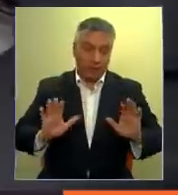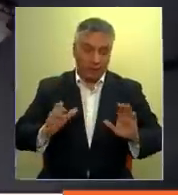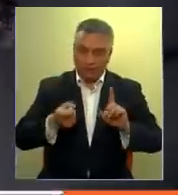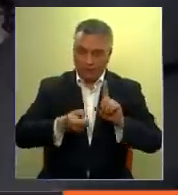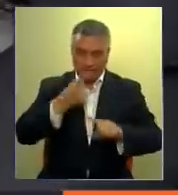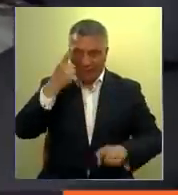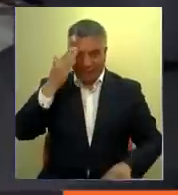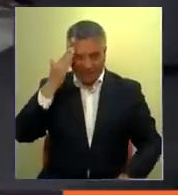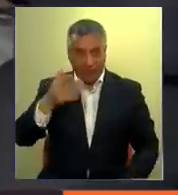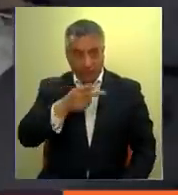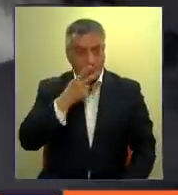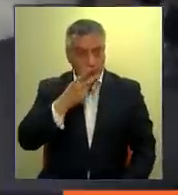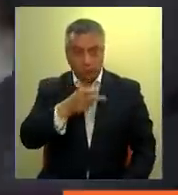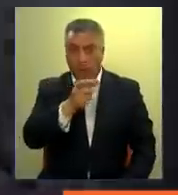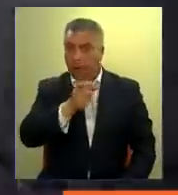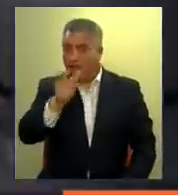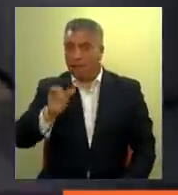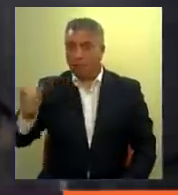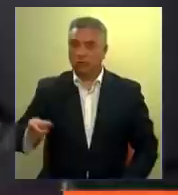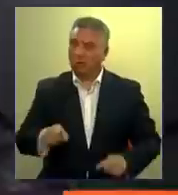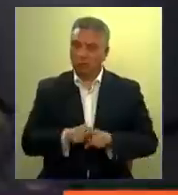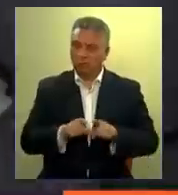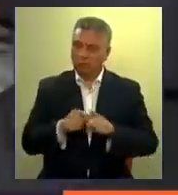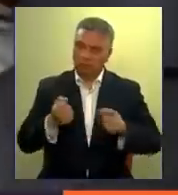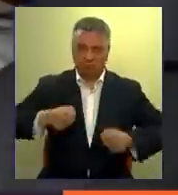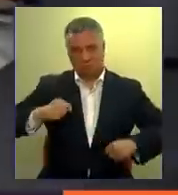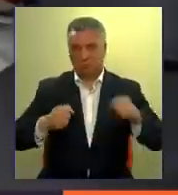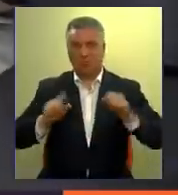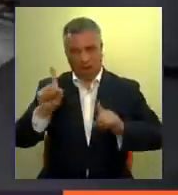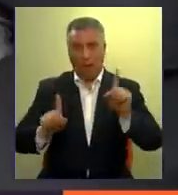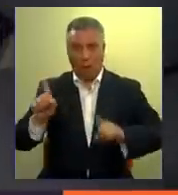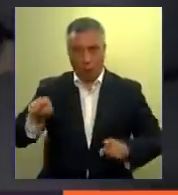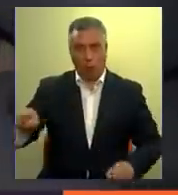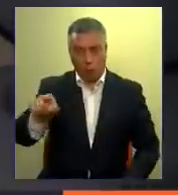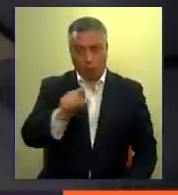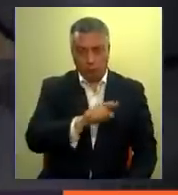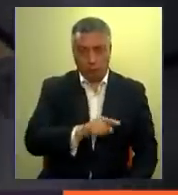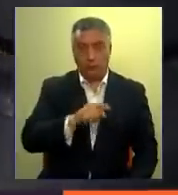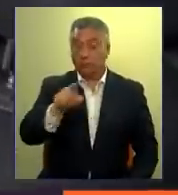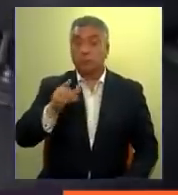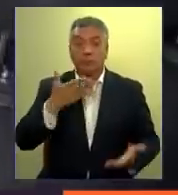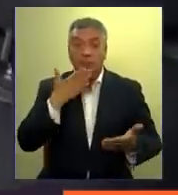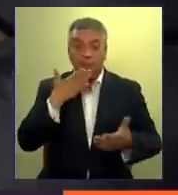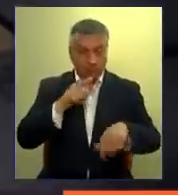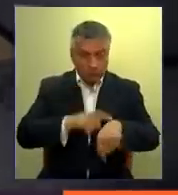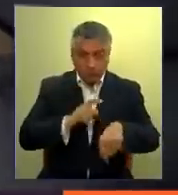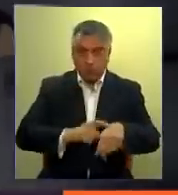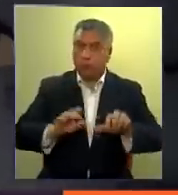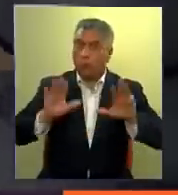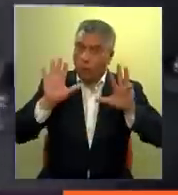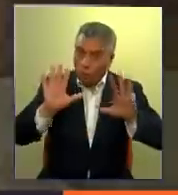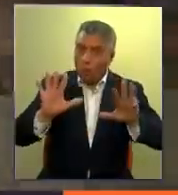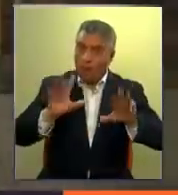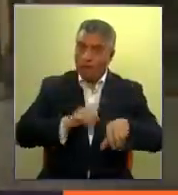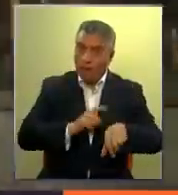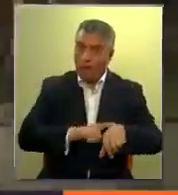y como usted ve, la gente no lo respeta mucho y mucha gente tampoco tiene conocimiento que el toque de queda es a las 21